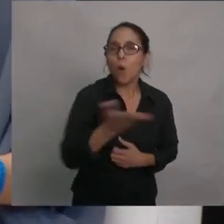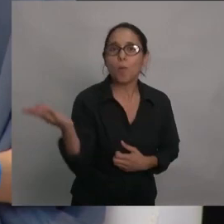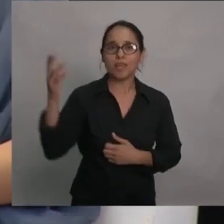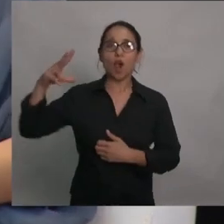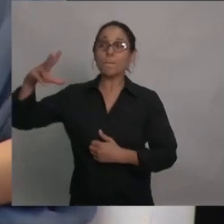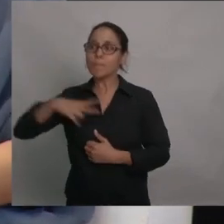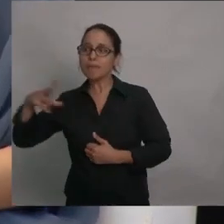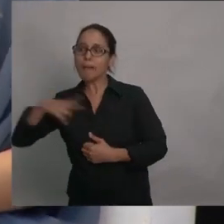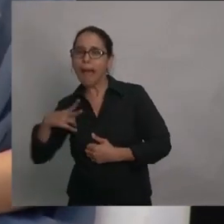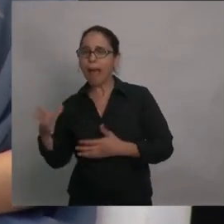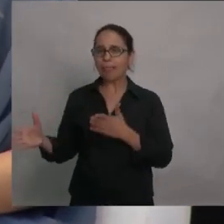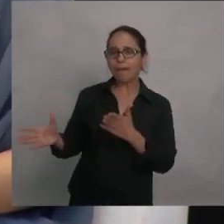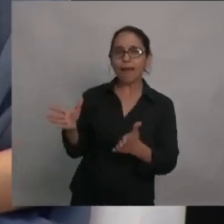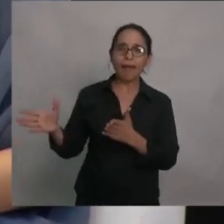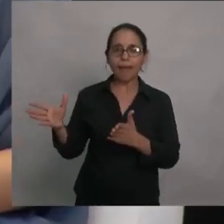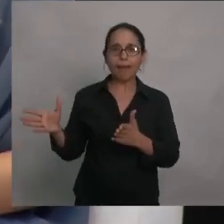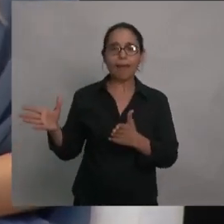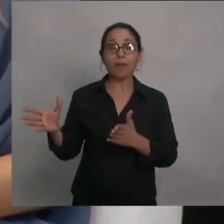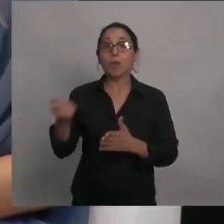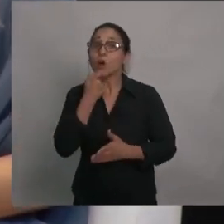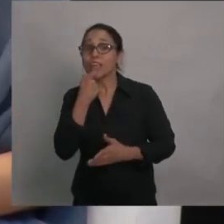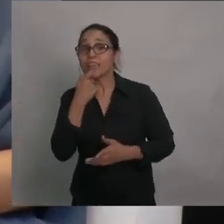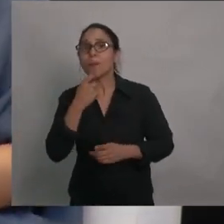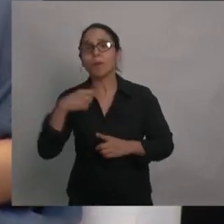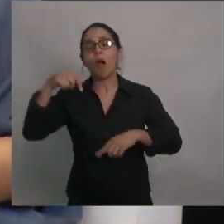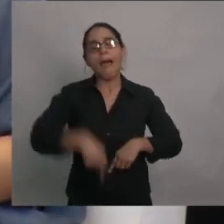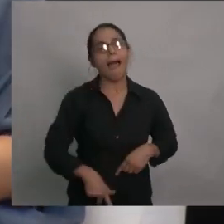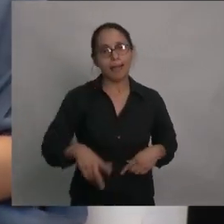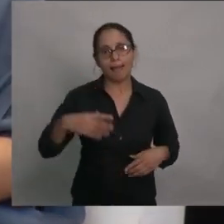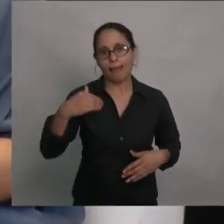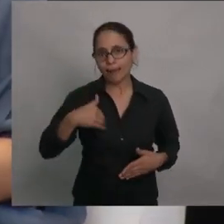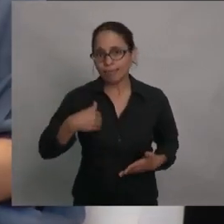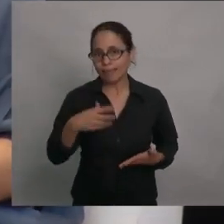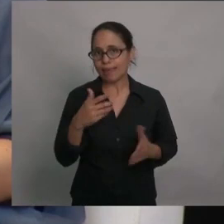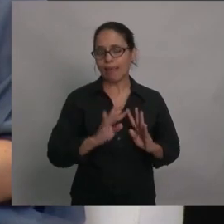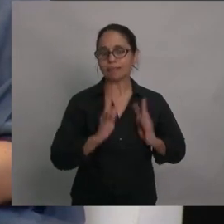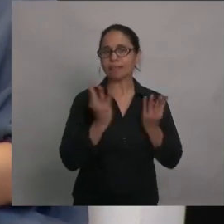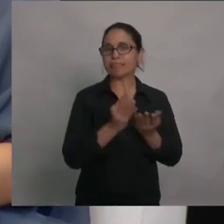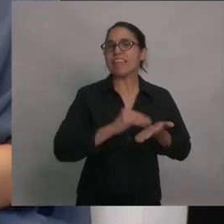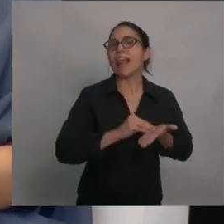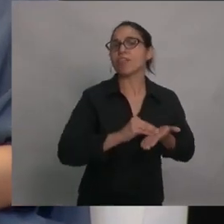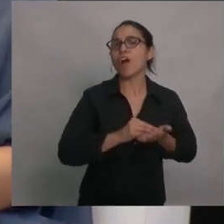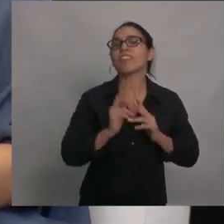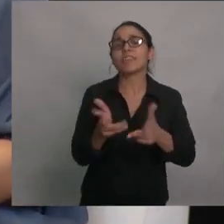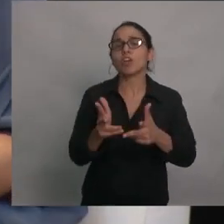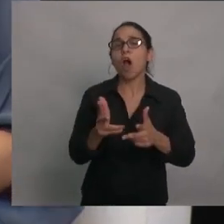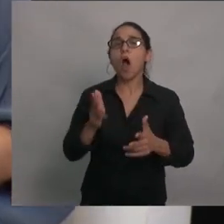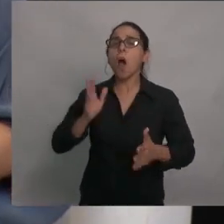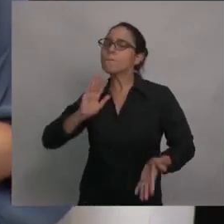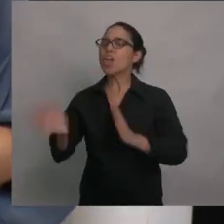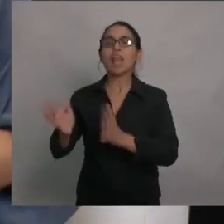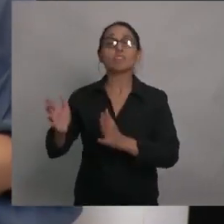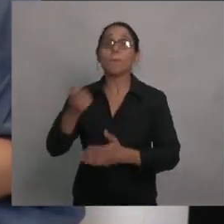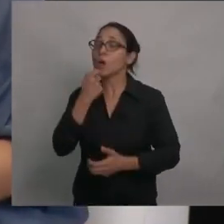que puede llevar a alguien a decir, como aquí algún senador, que no era violencia, la